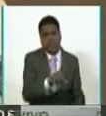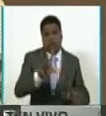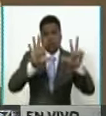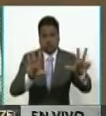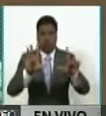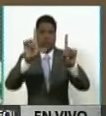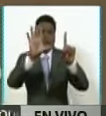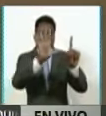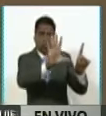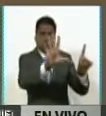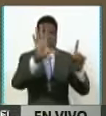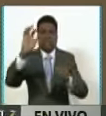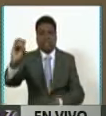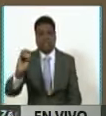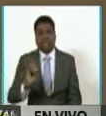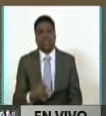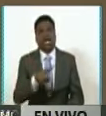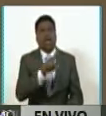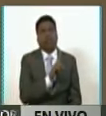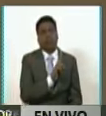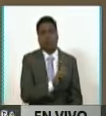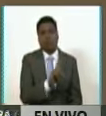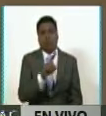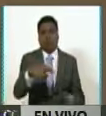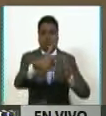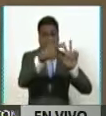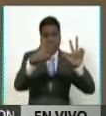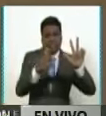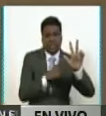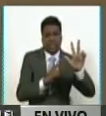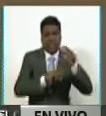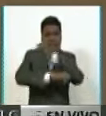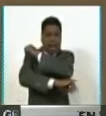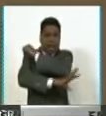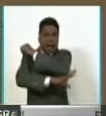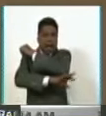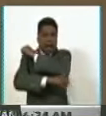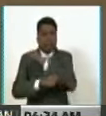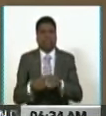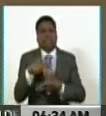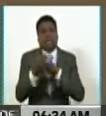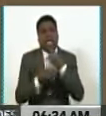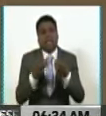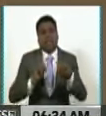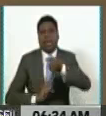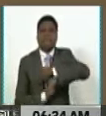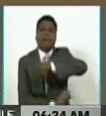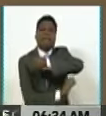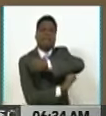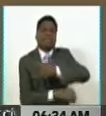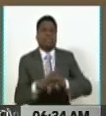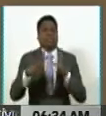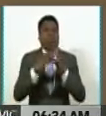obstante, una de las tres raíces que conforman esta base ideológica de